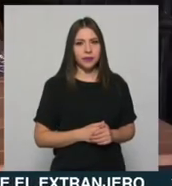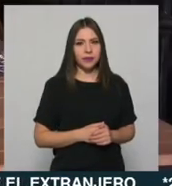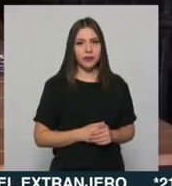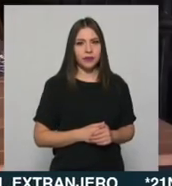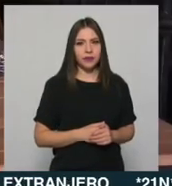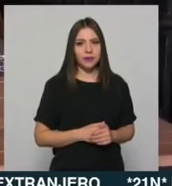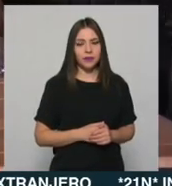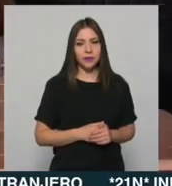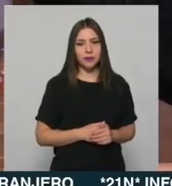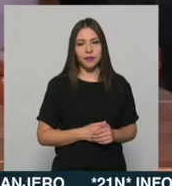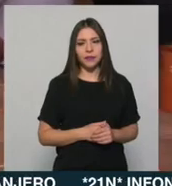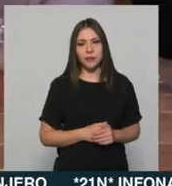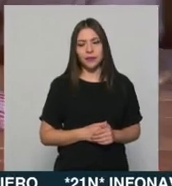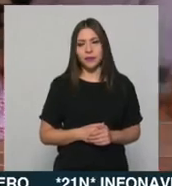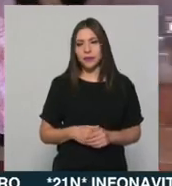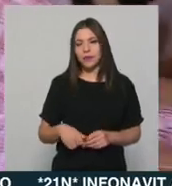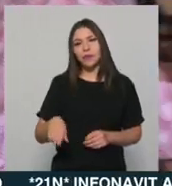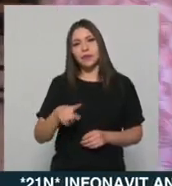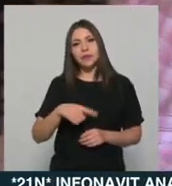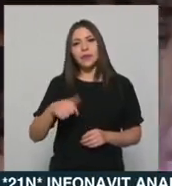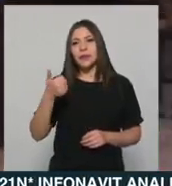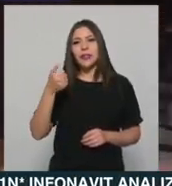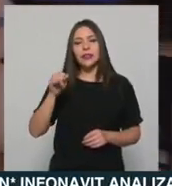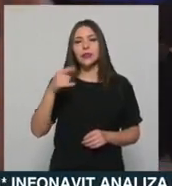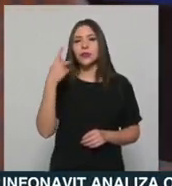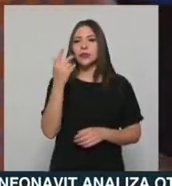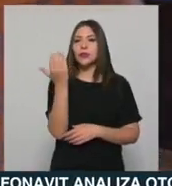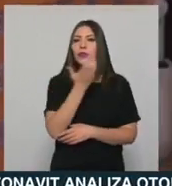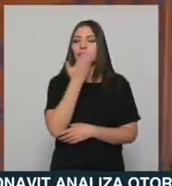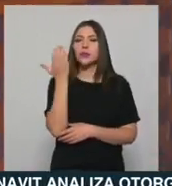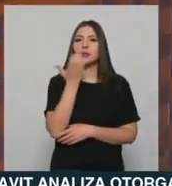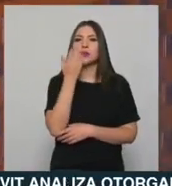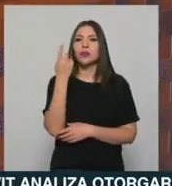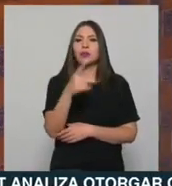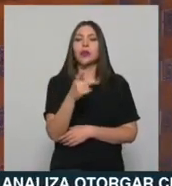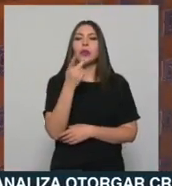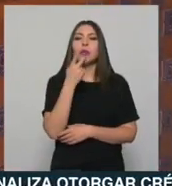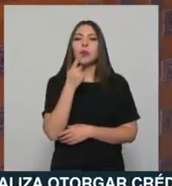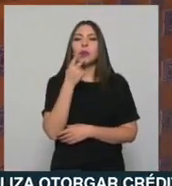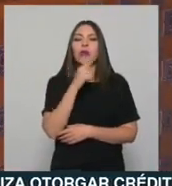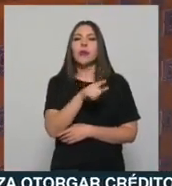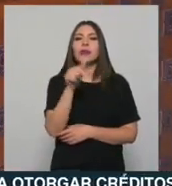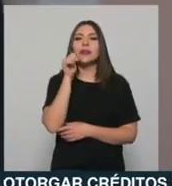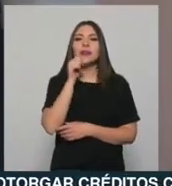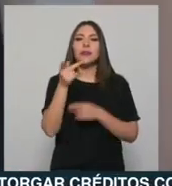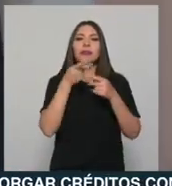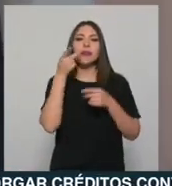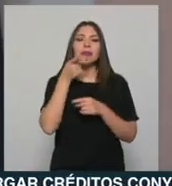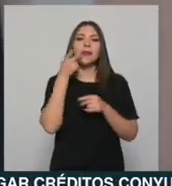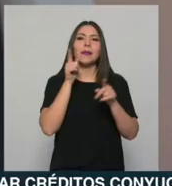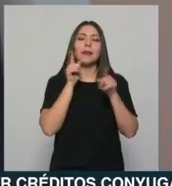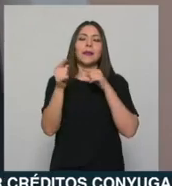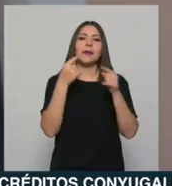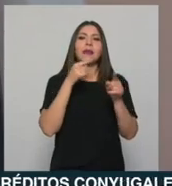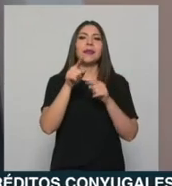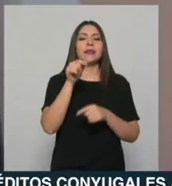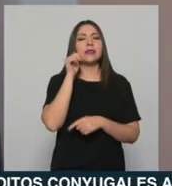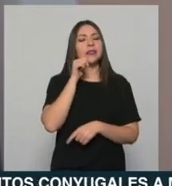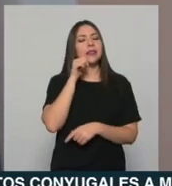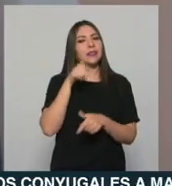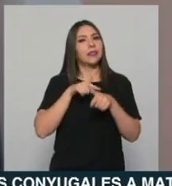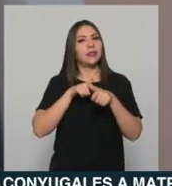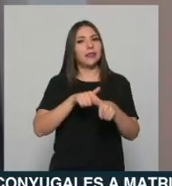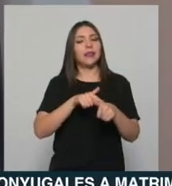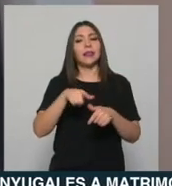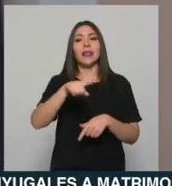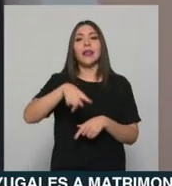Y como la cultura popular de las pulquerías lo marca, los albures no pueden faltar. Y en La Panana, un